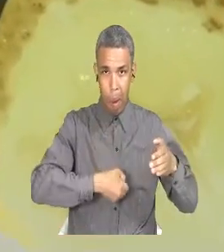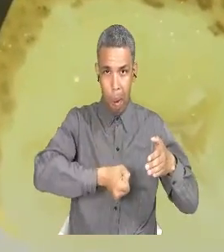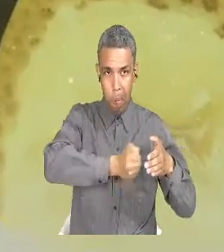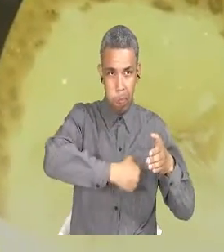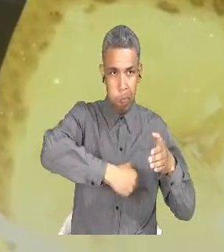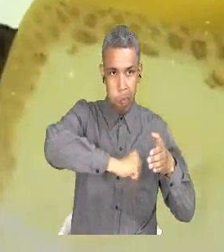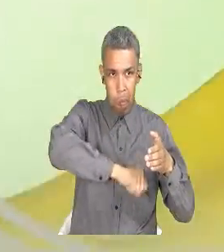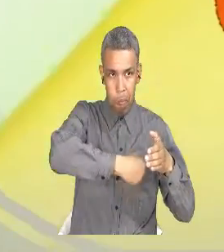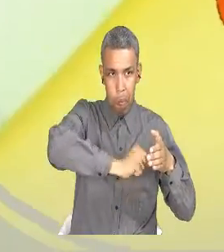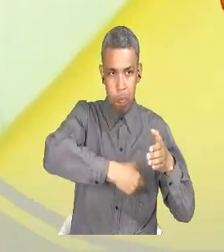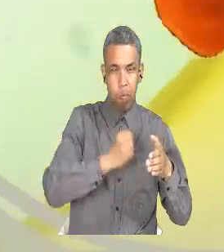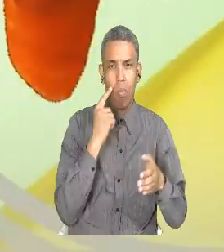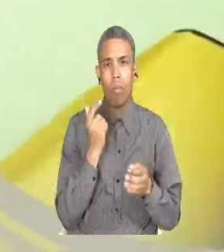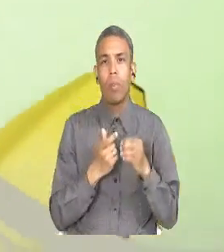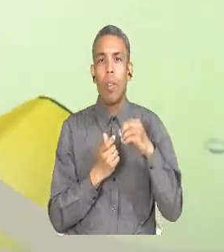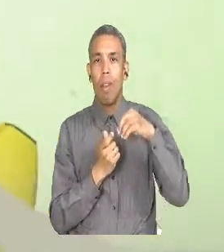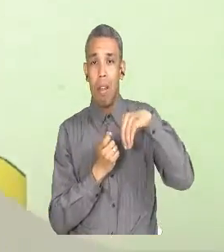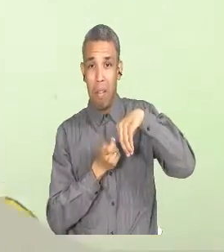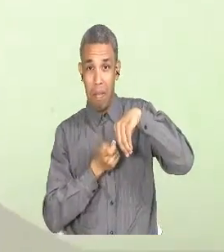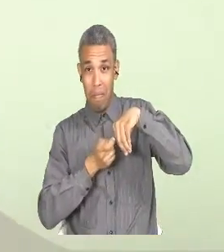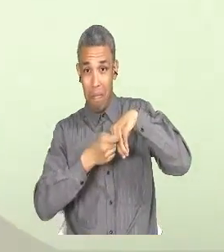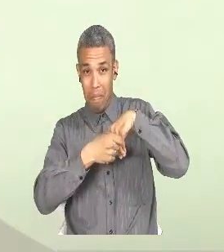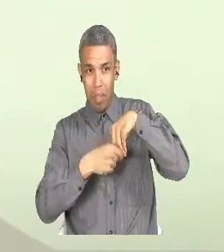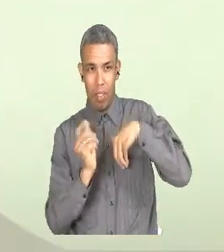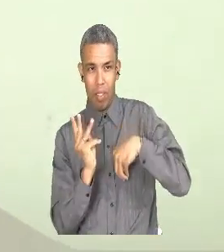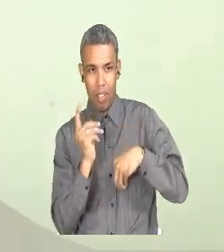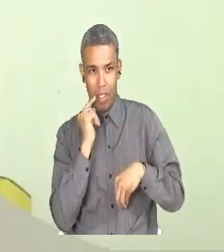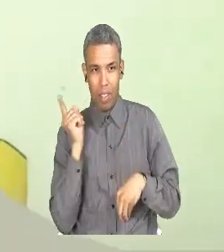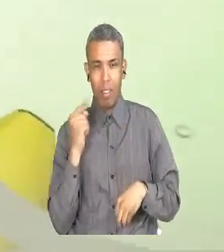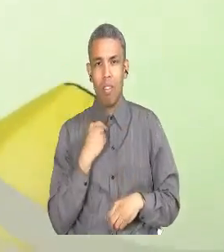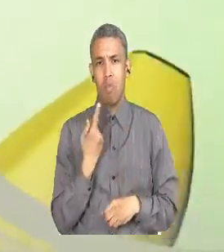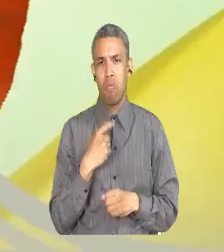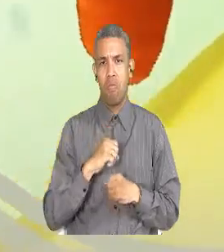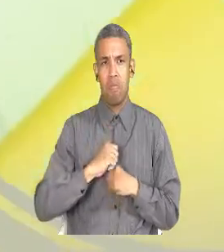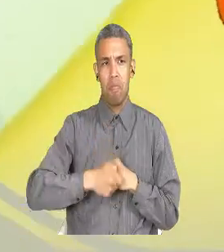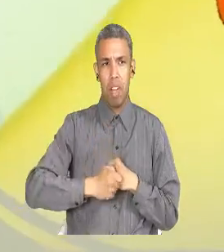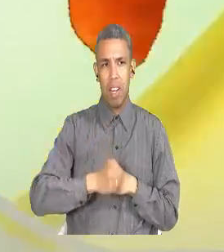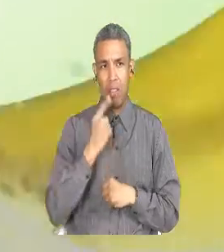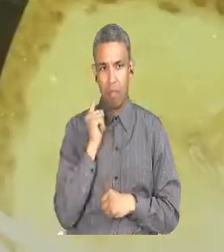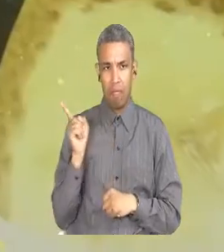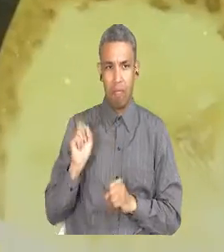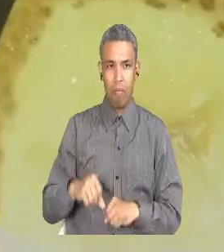20 gramos de azúcar, hierbabuena y pimienta al gusto.